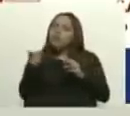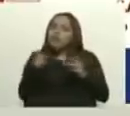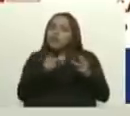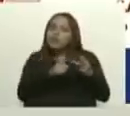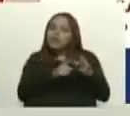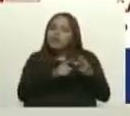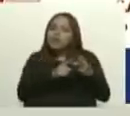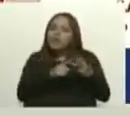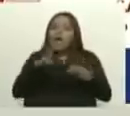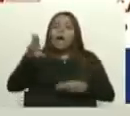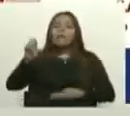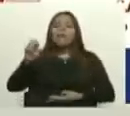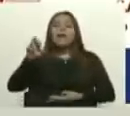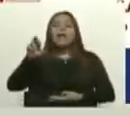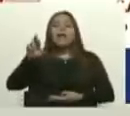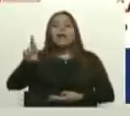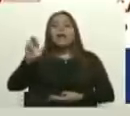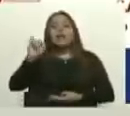Pérez Vivas,